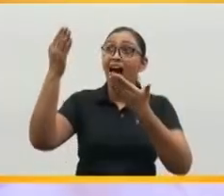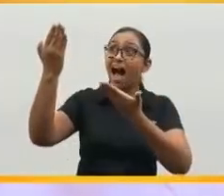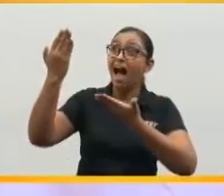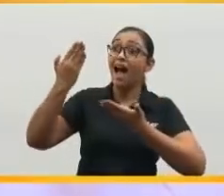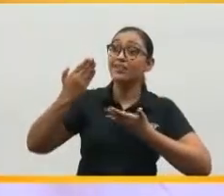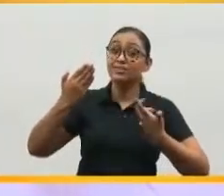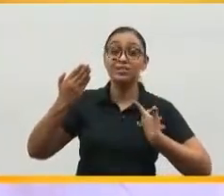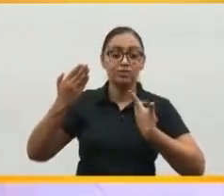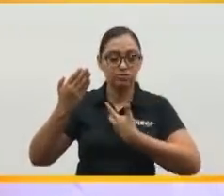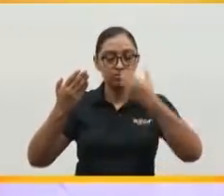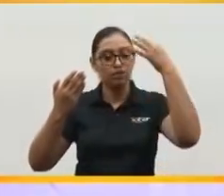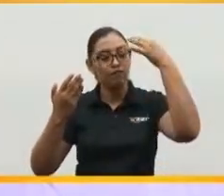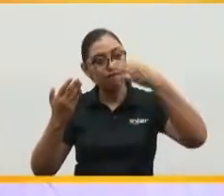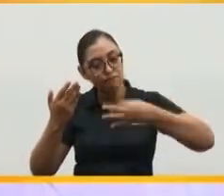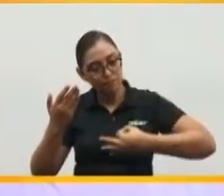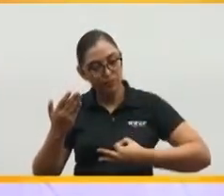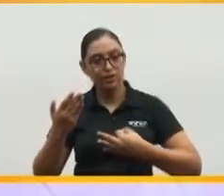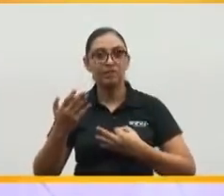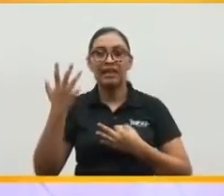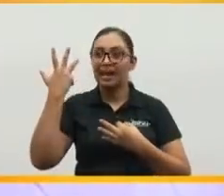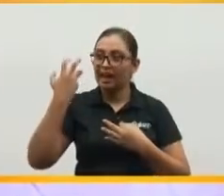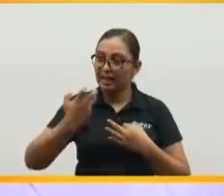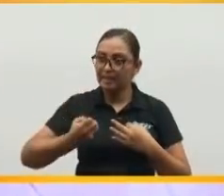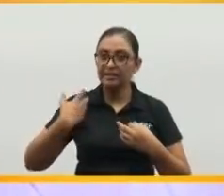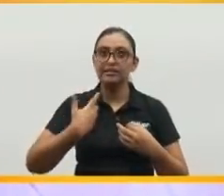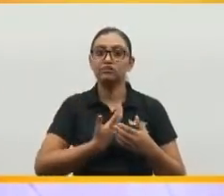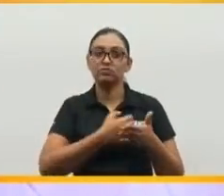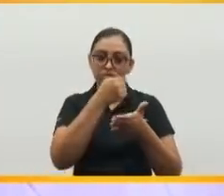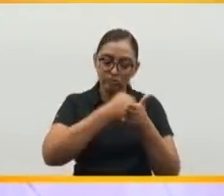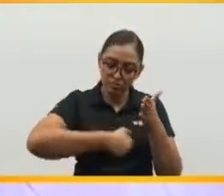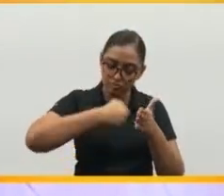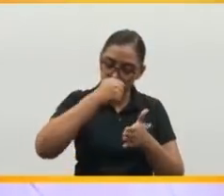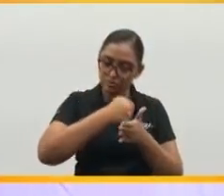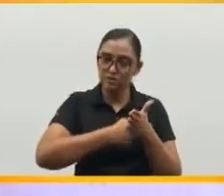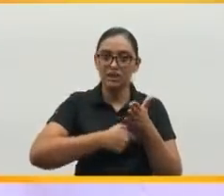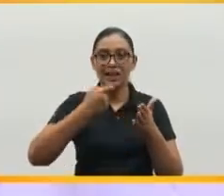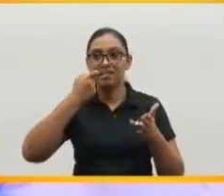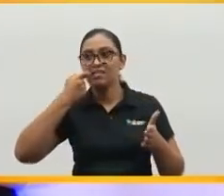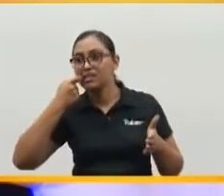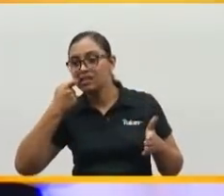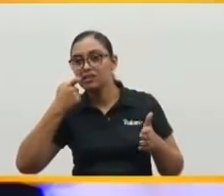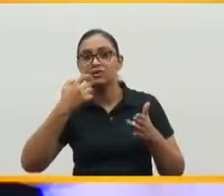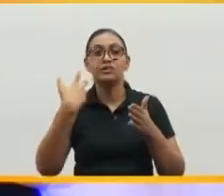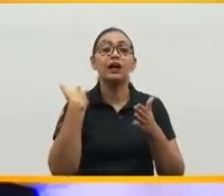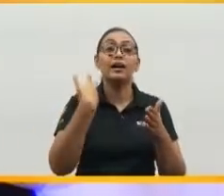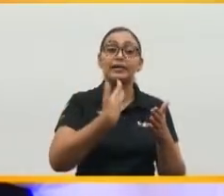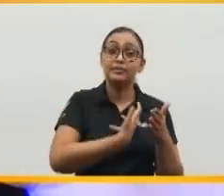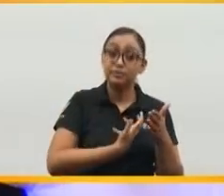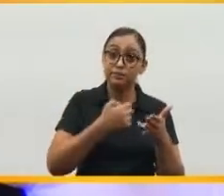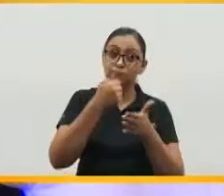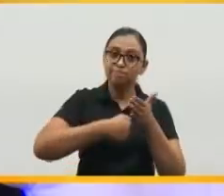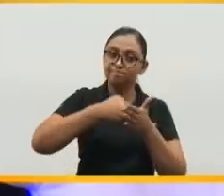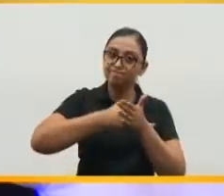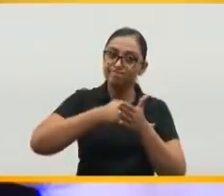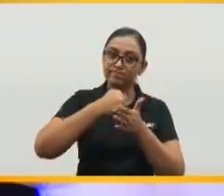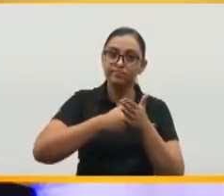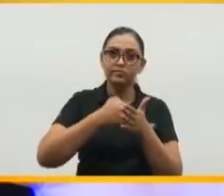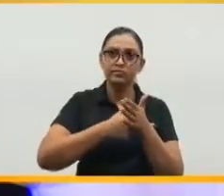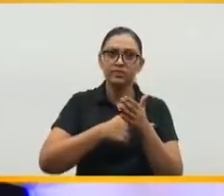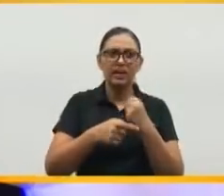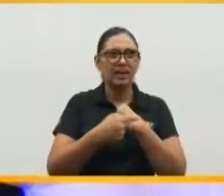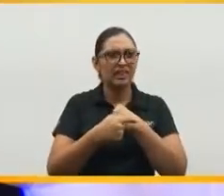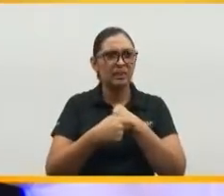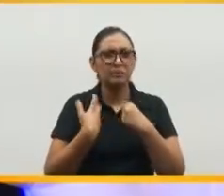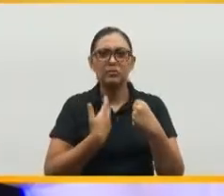estar firmes en el día de la batalla. No es momento para retirarse. No es momento para